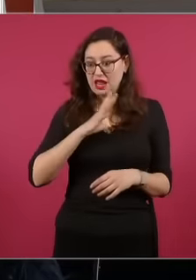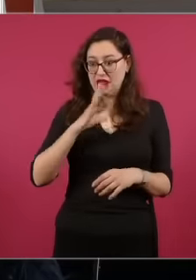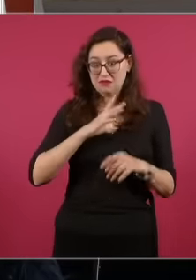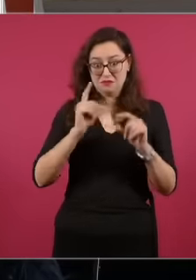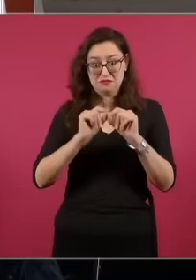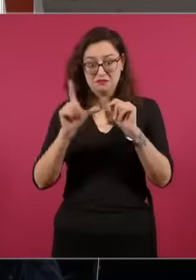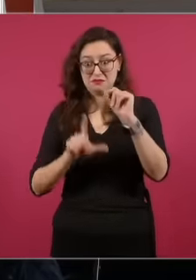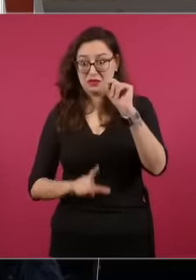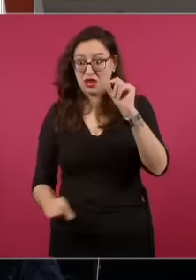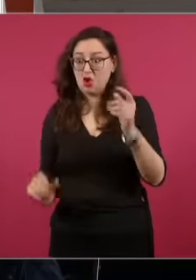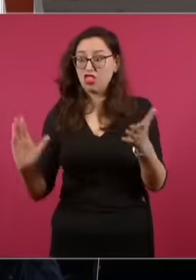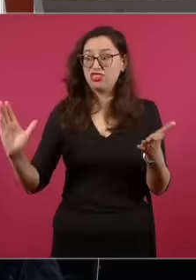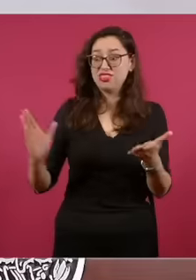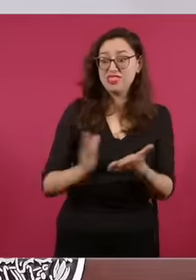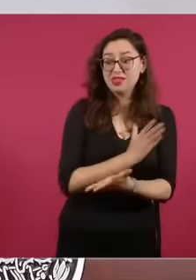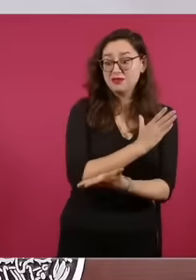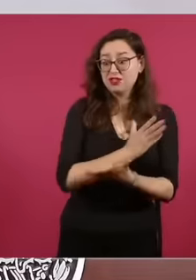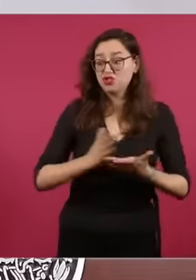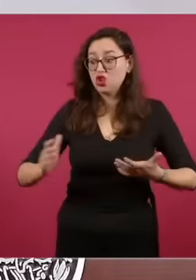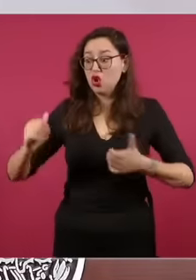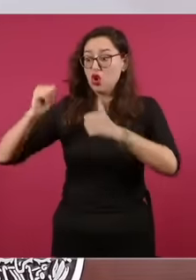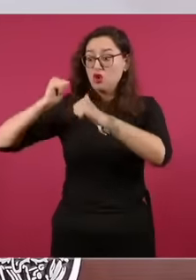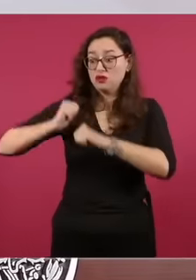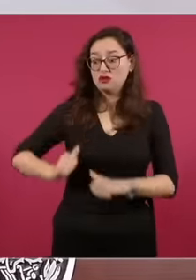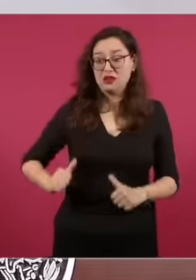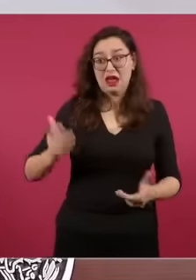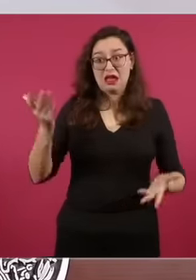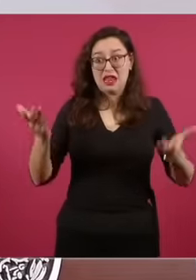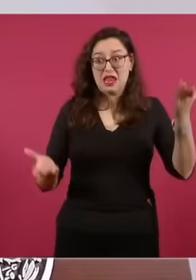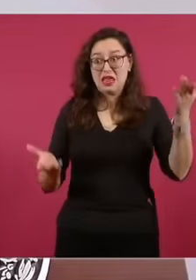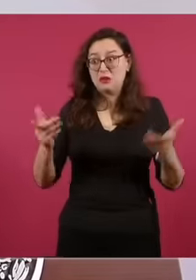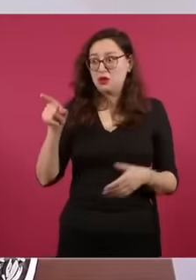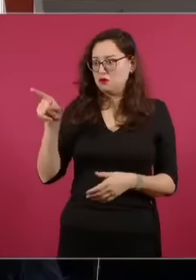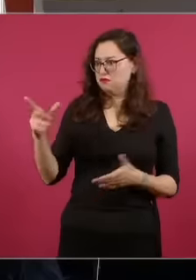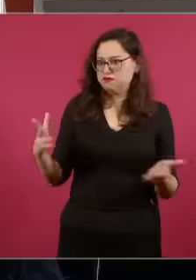que debe de existir entre los poderes